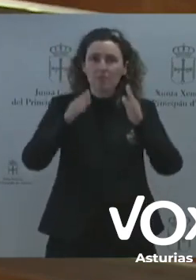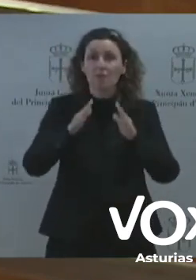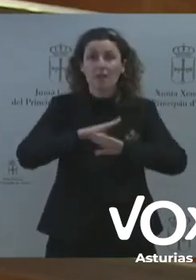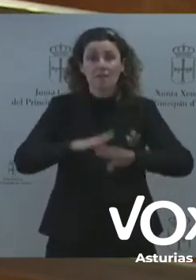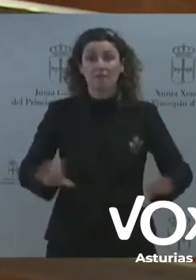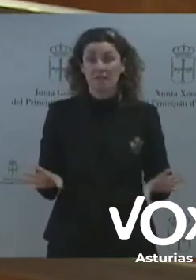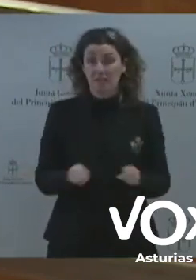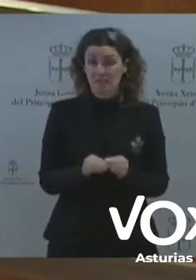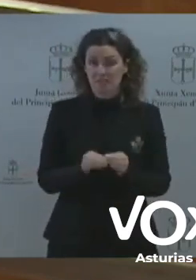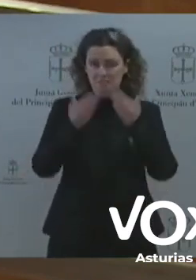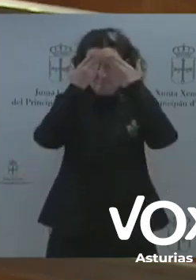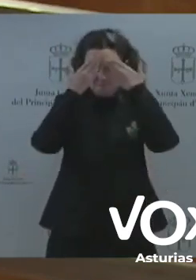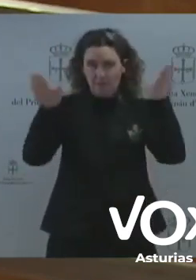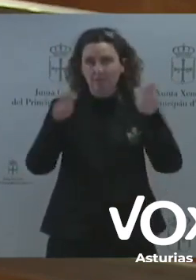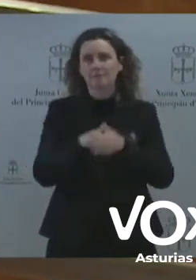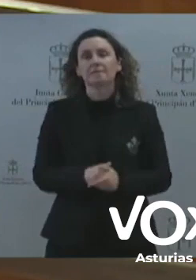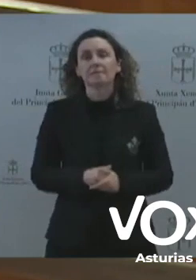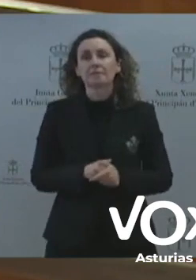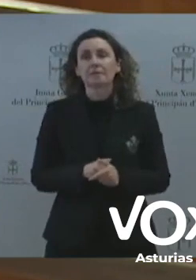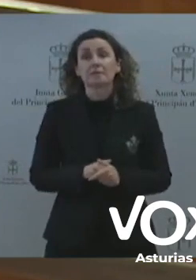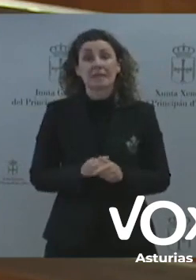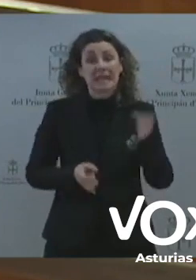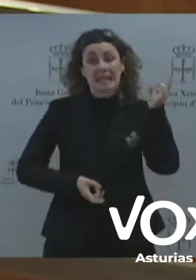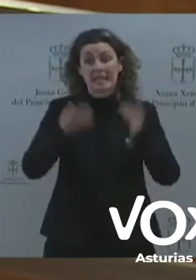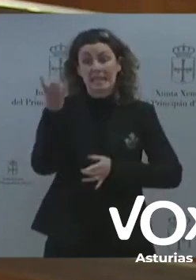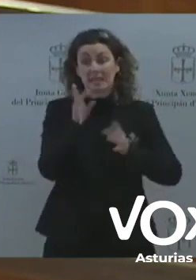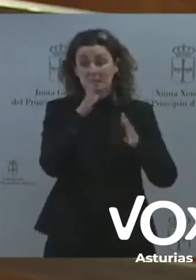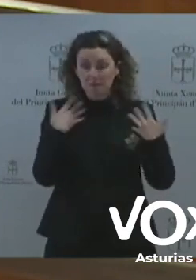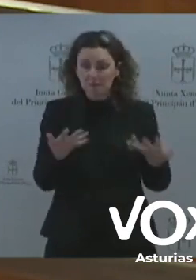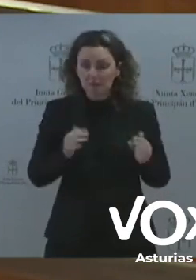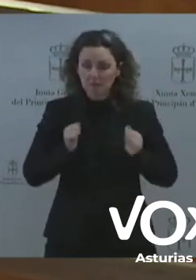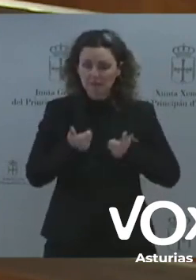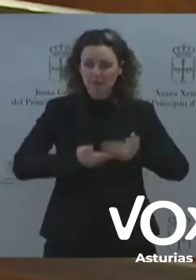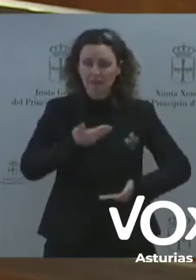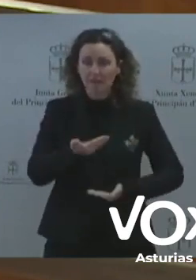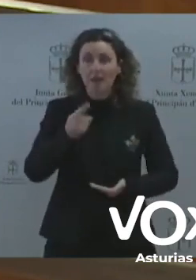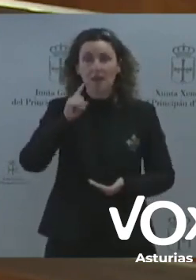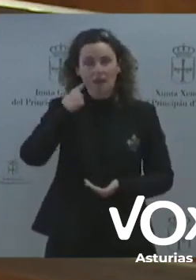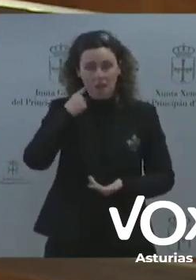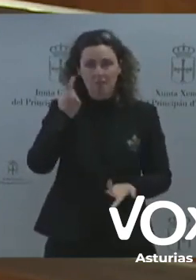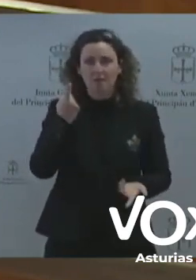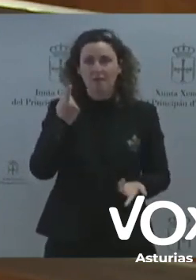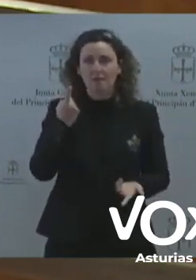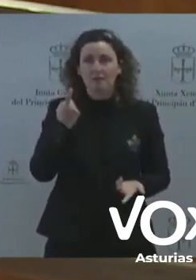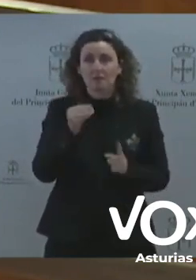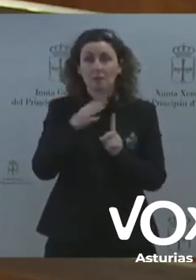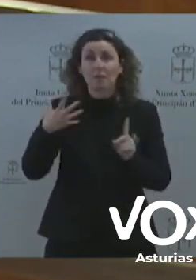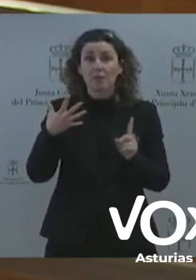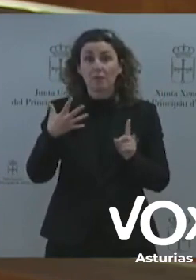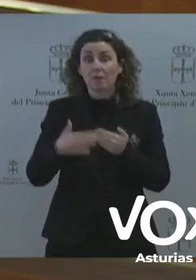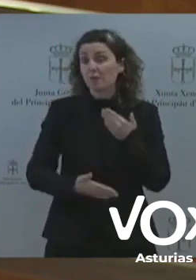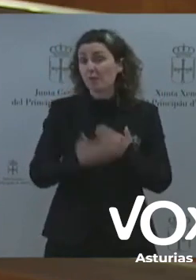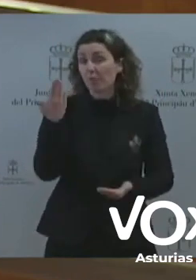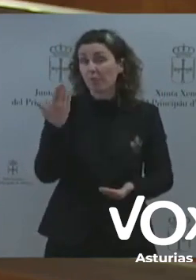Porque iniciativas como el que se están poniendo en marcha, por ejemplo en Navia, con el Polo de la Innovación, pues al final están condenadas al fracaso porque pecan de los mismos errores